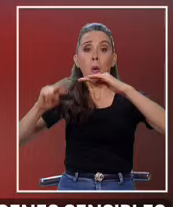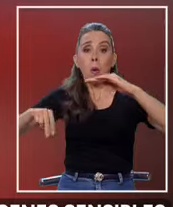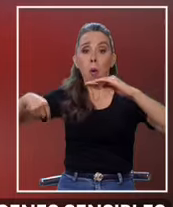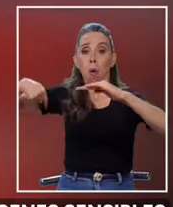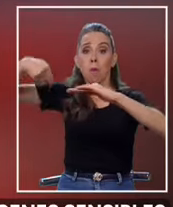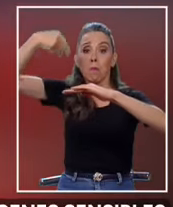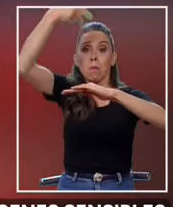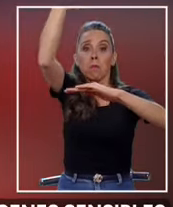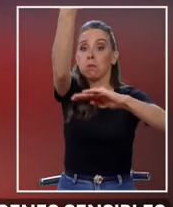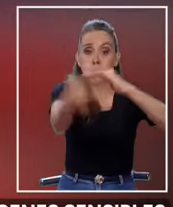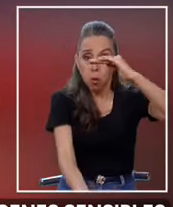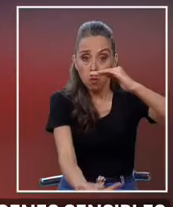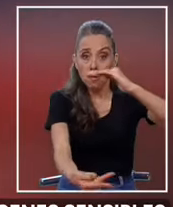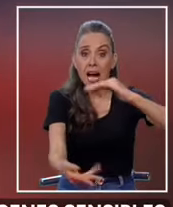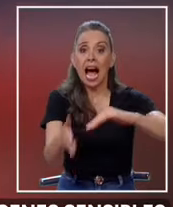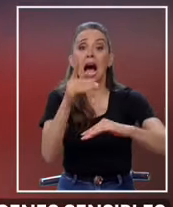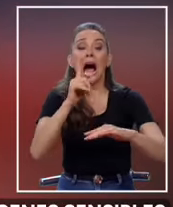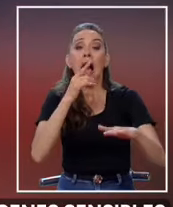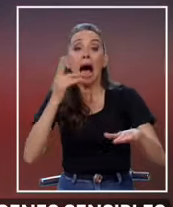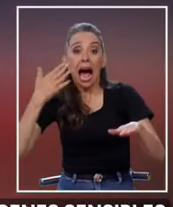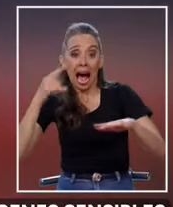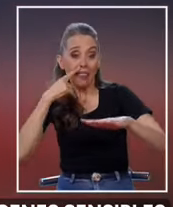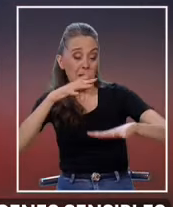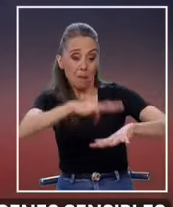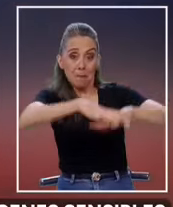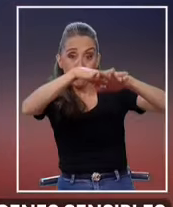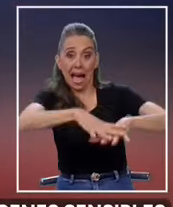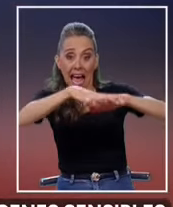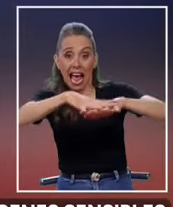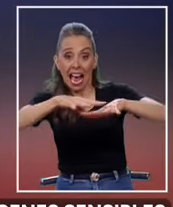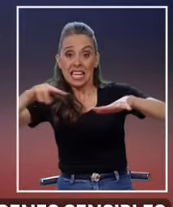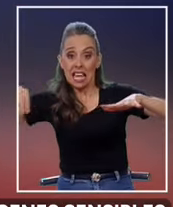el artista cayó antes de llegar a la malla de